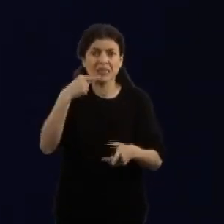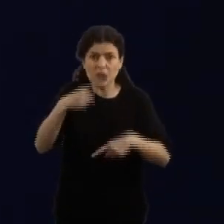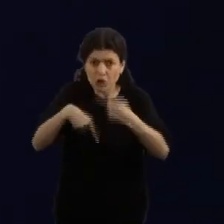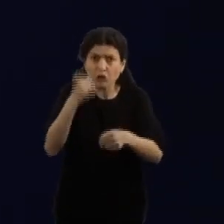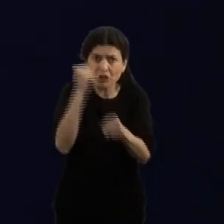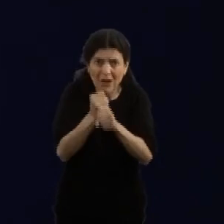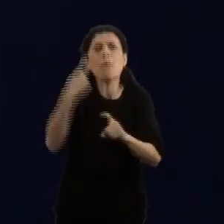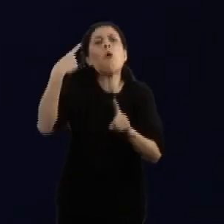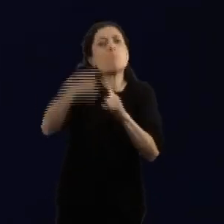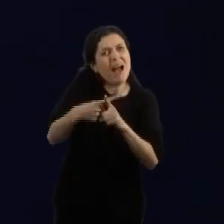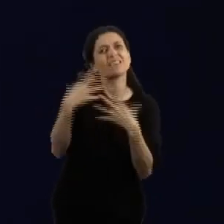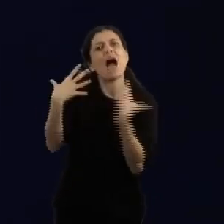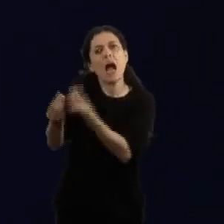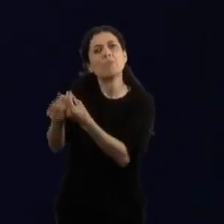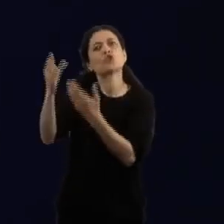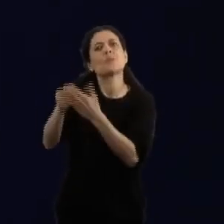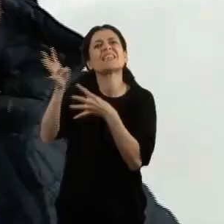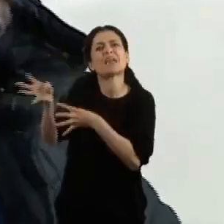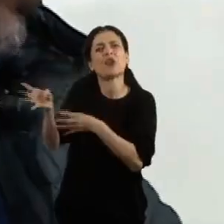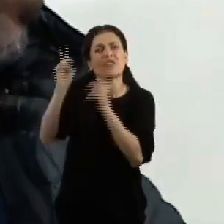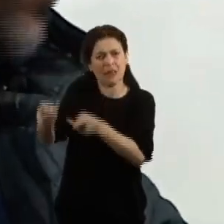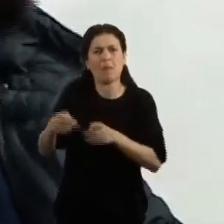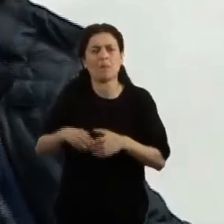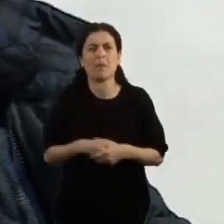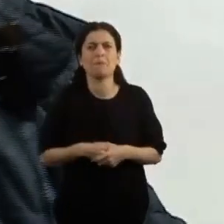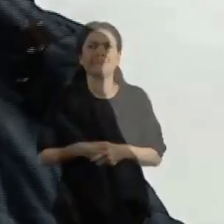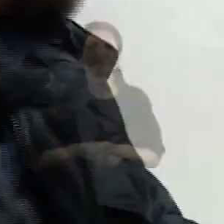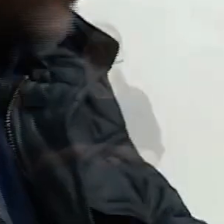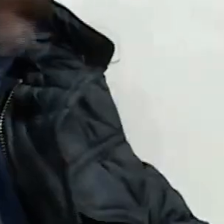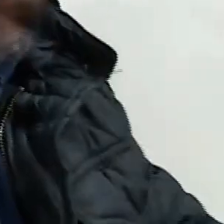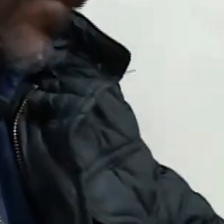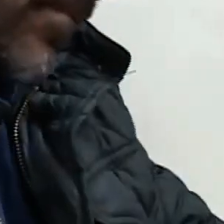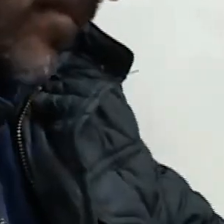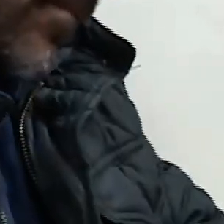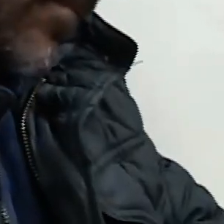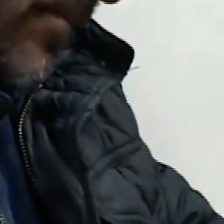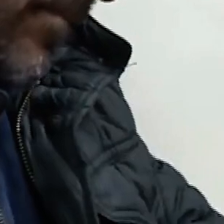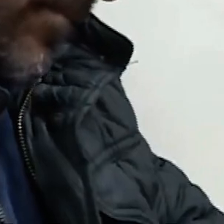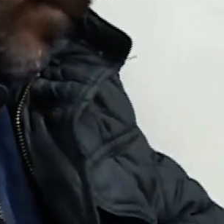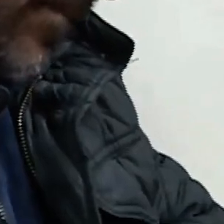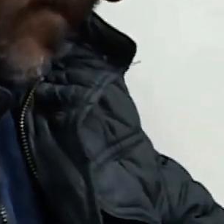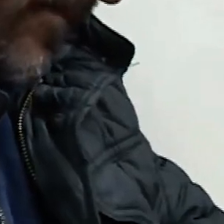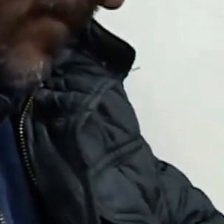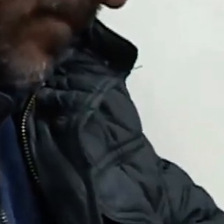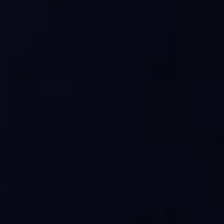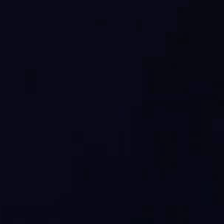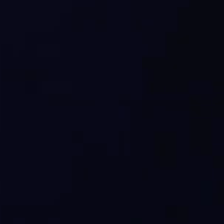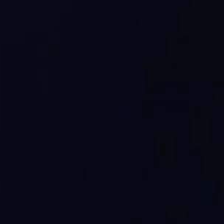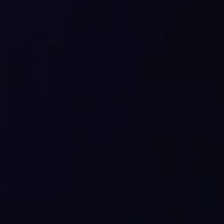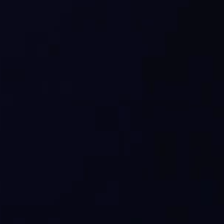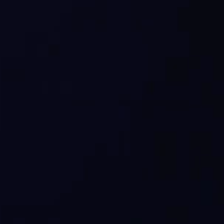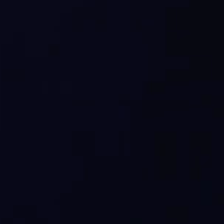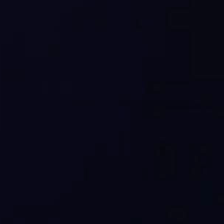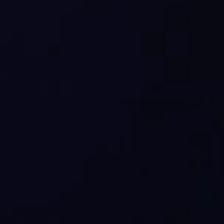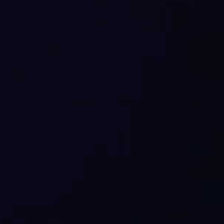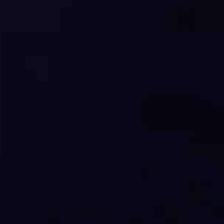las fuerzas todo lo que requieran. ¿Qué tal, vocero? ¿Cómo está? ¿Cómo andas, Sofía? ¿Todo bien? ¿Y usted? Muy bien, Me alegra.